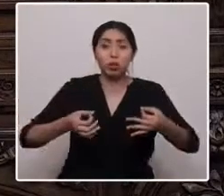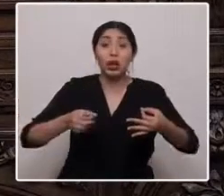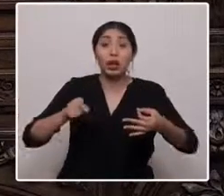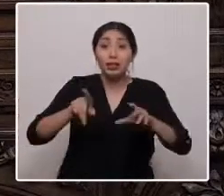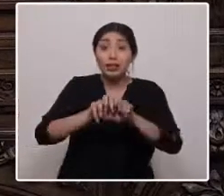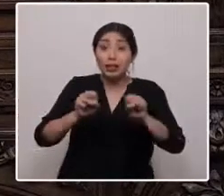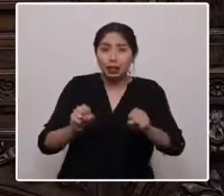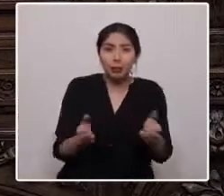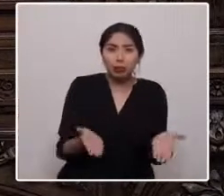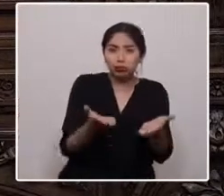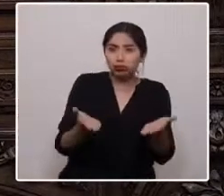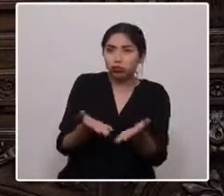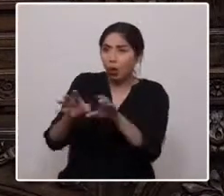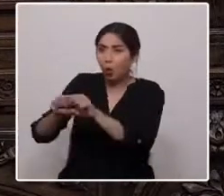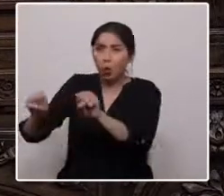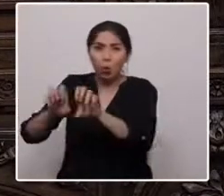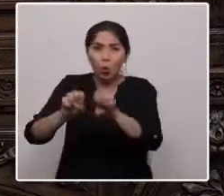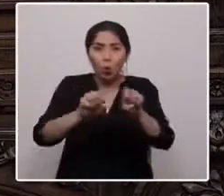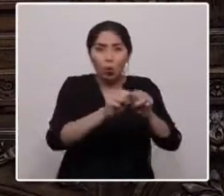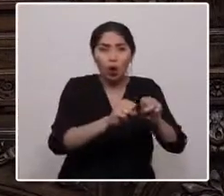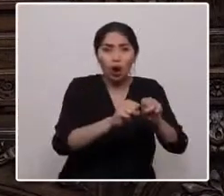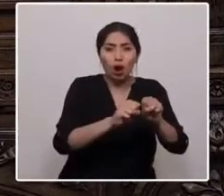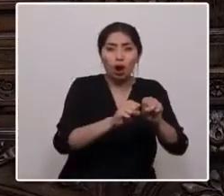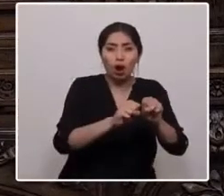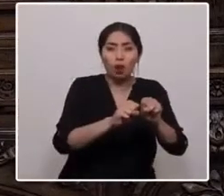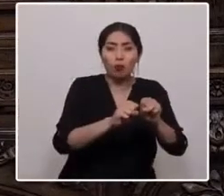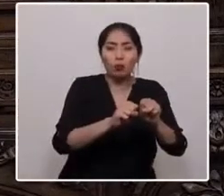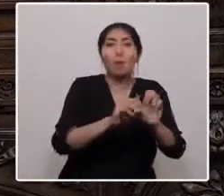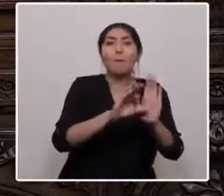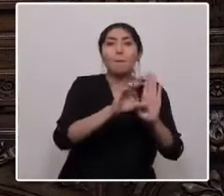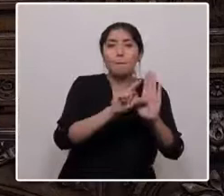y disminuyan el número de parlamentarios